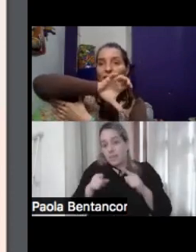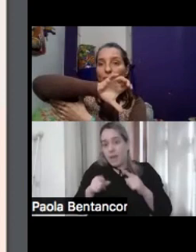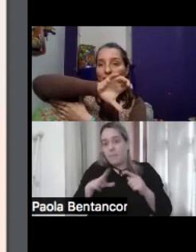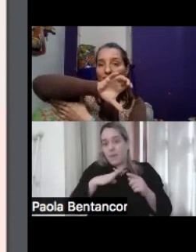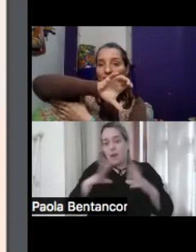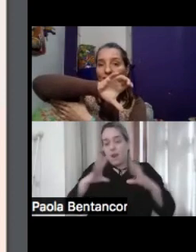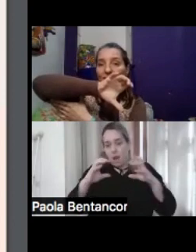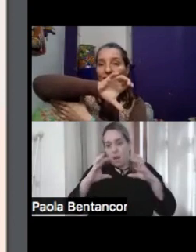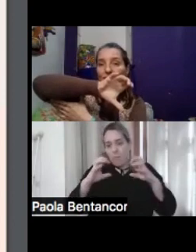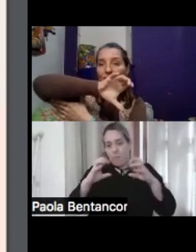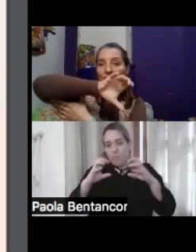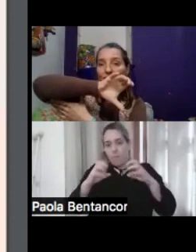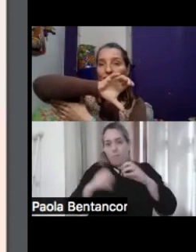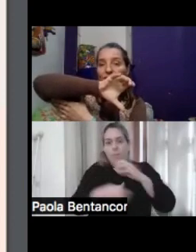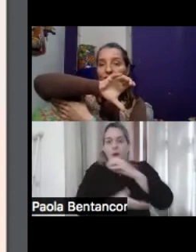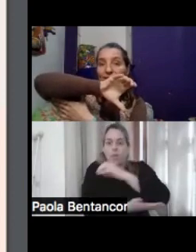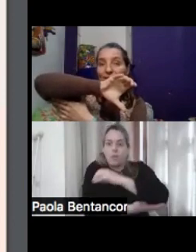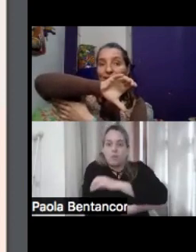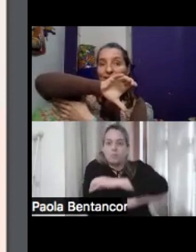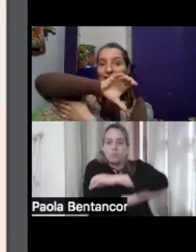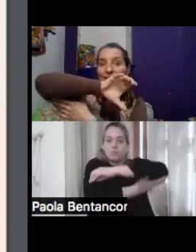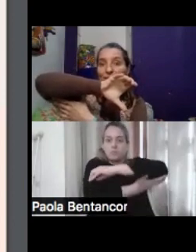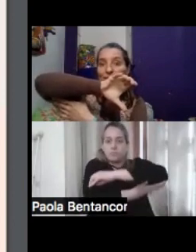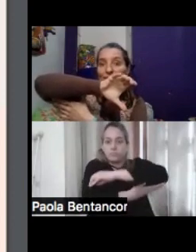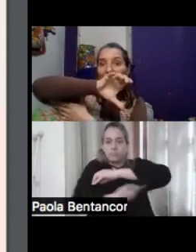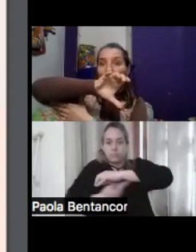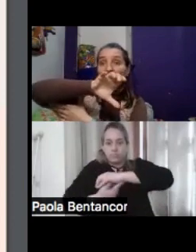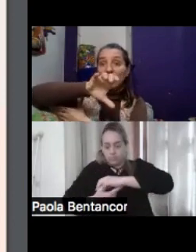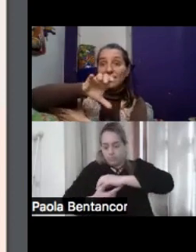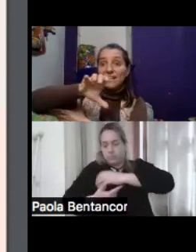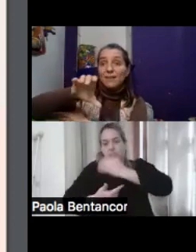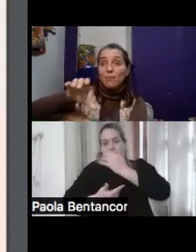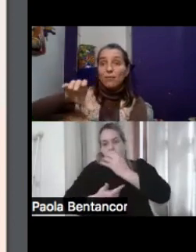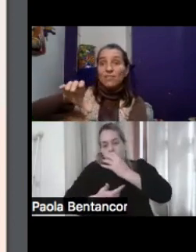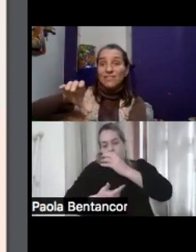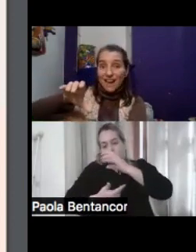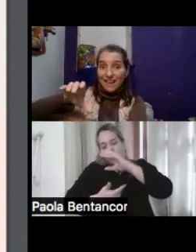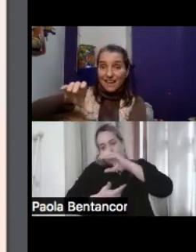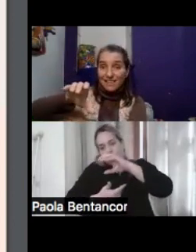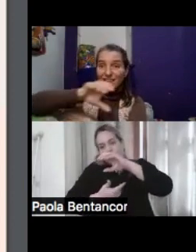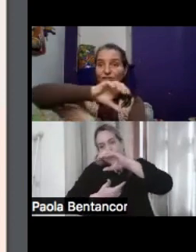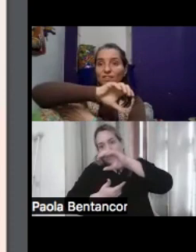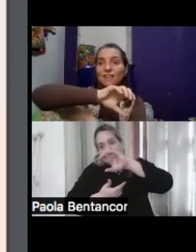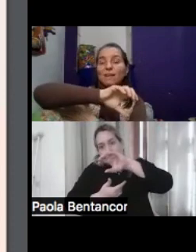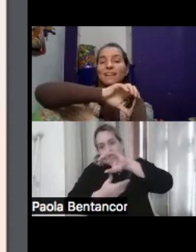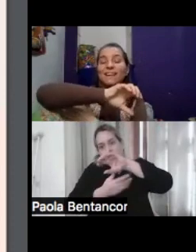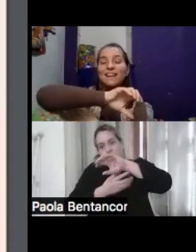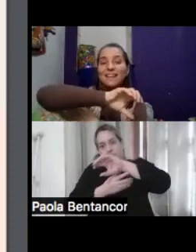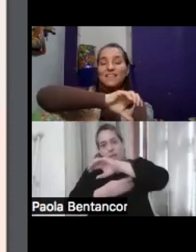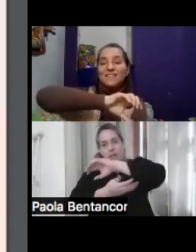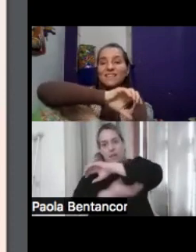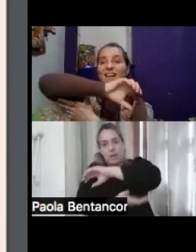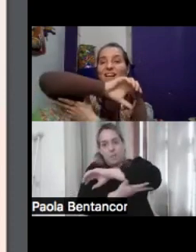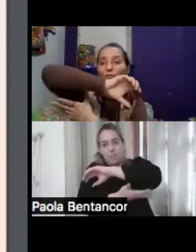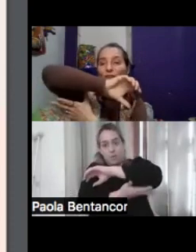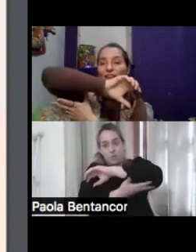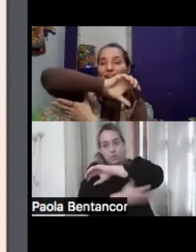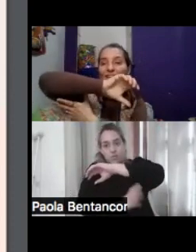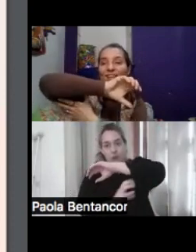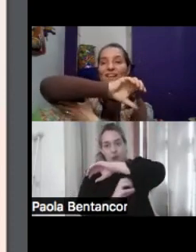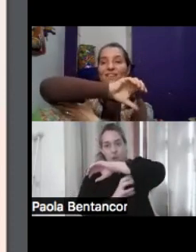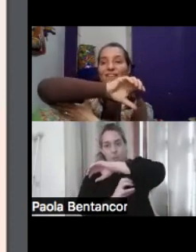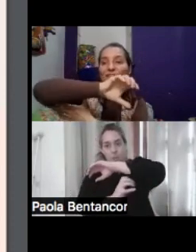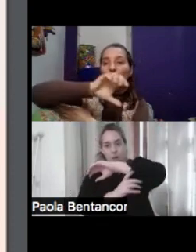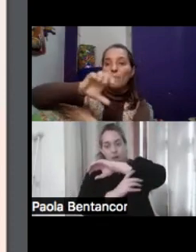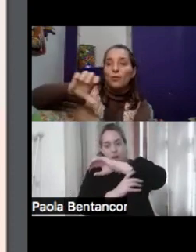superior de ella de un costado para facilitar el momento de dar la mamadera y para facilitar el momento de sacarla, ¿sí? Entonces, en vez de tener que vencer a